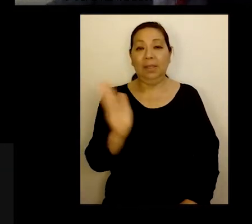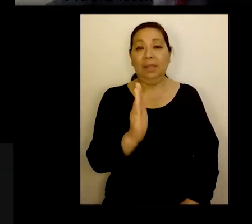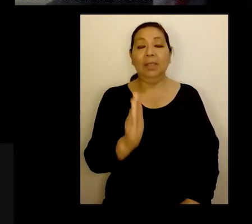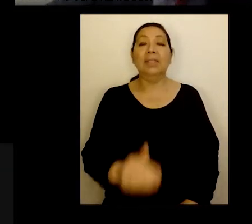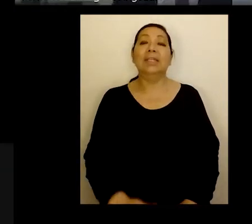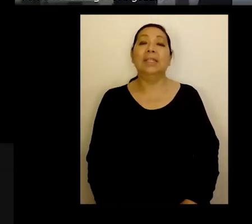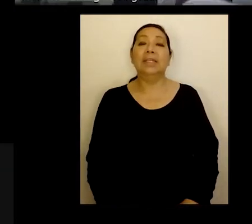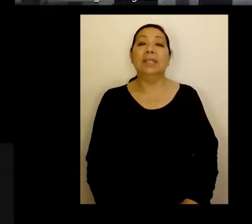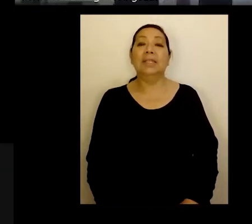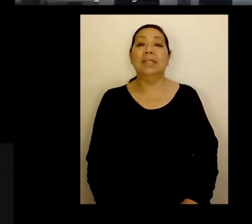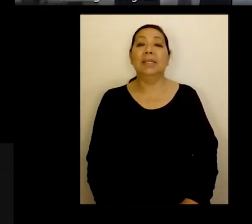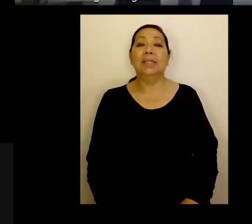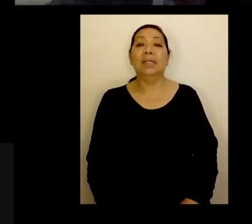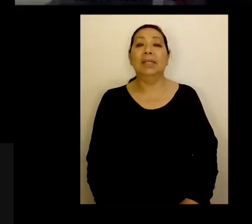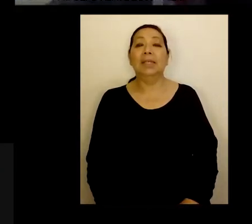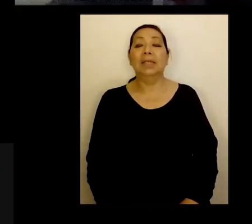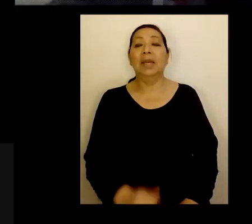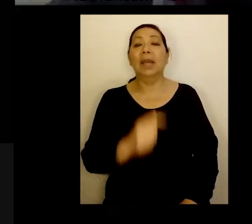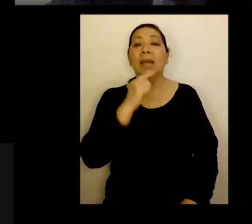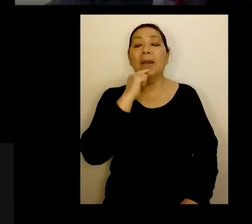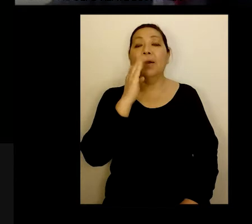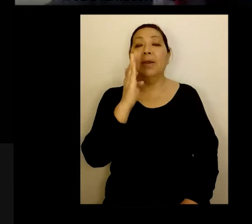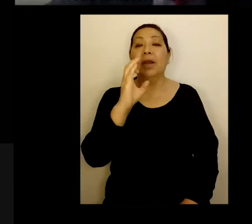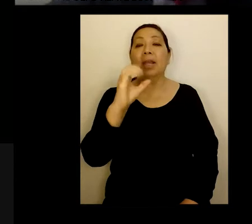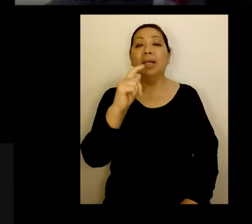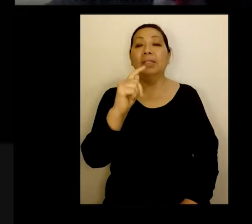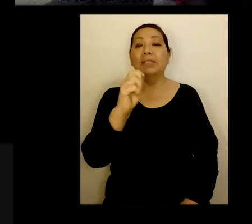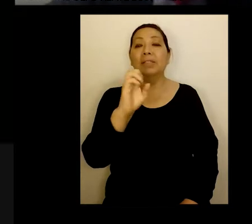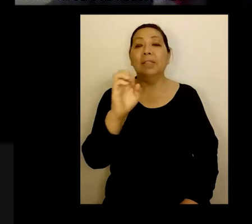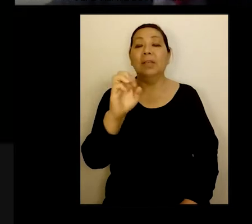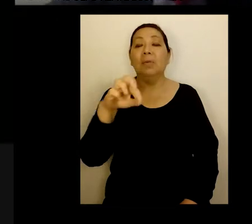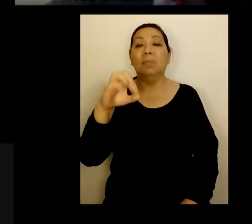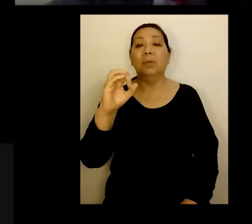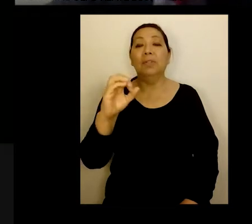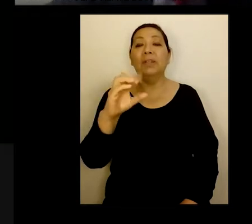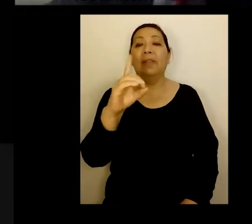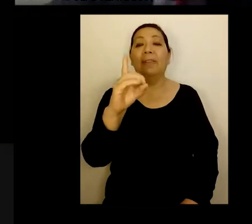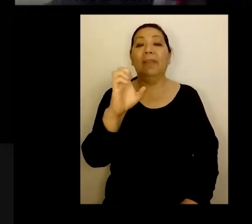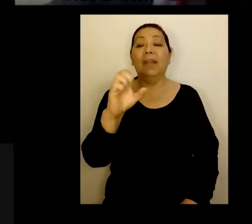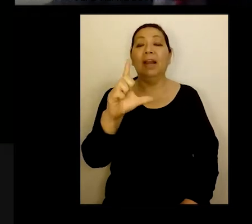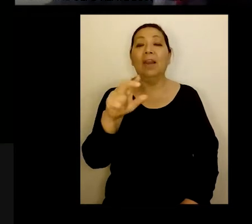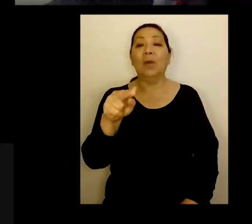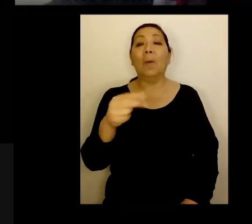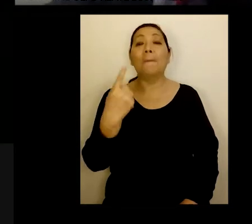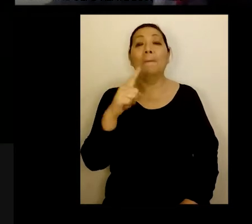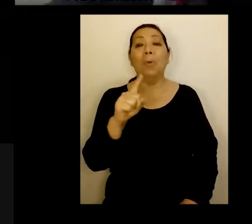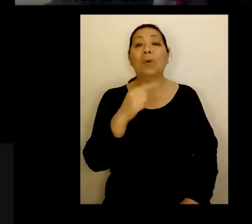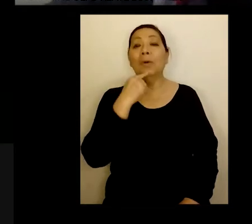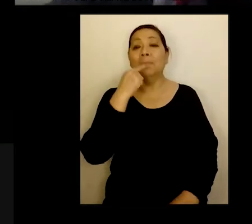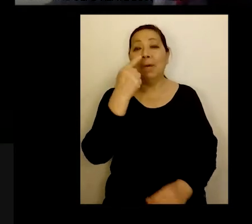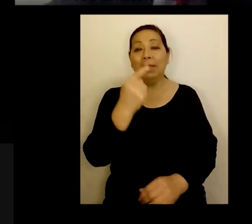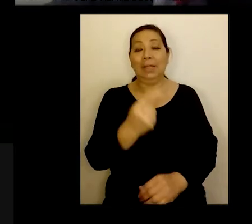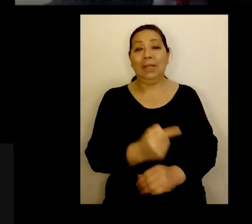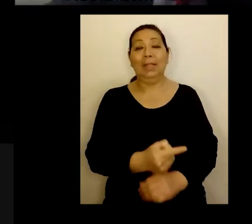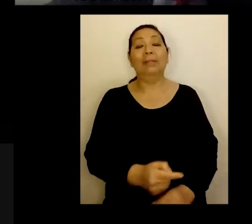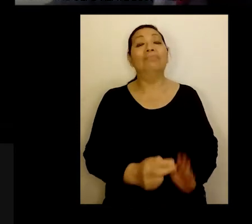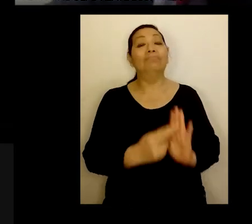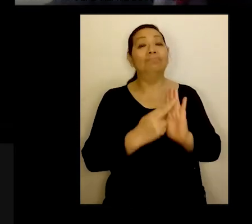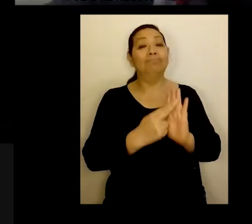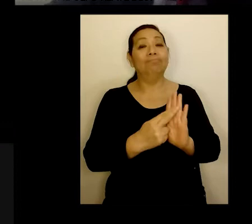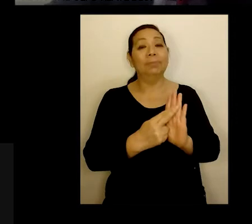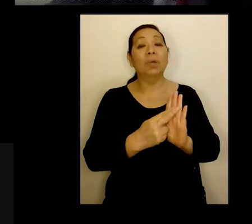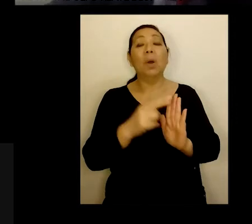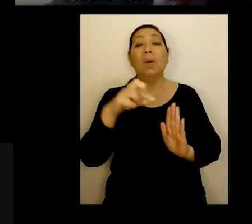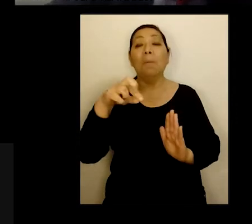y doctor Francisco Ruiz de Castilla Ponce de León. Asimismo, por la parte demandada, en representación